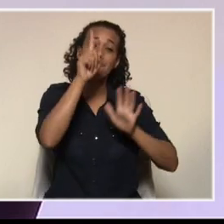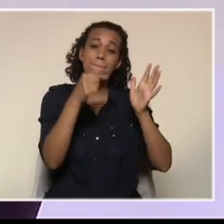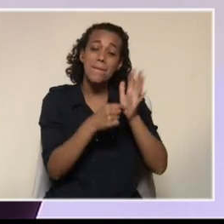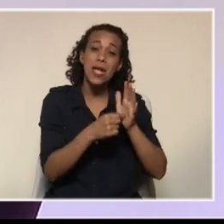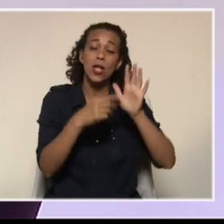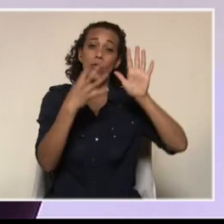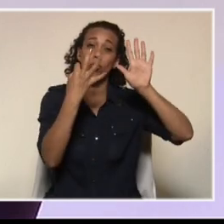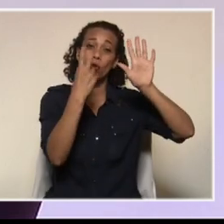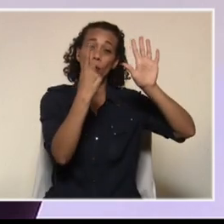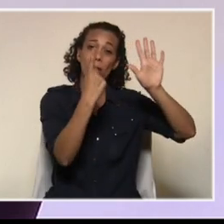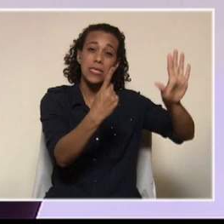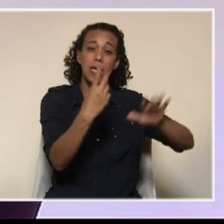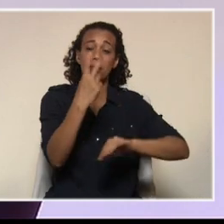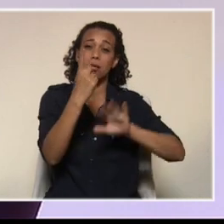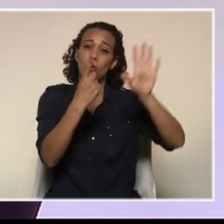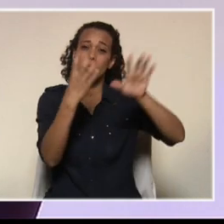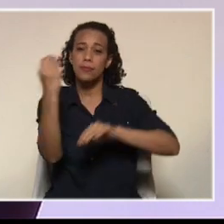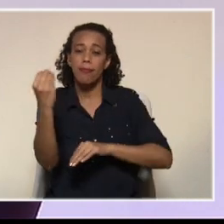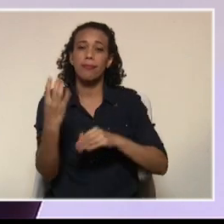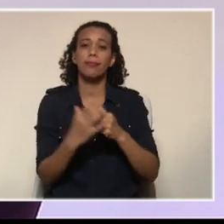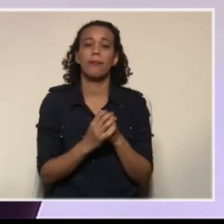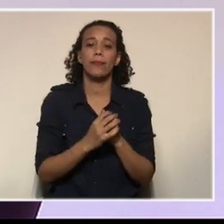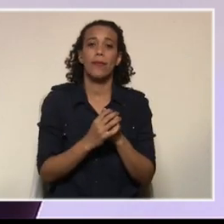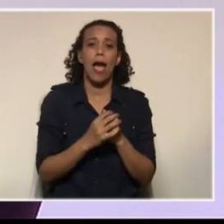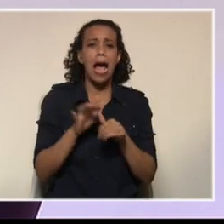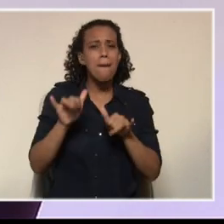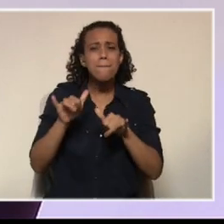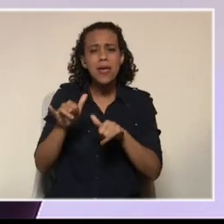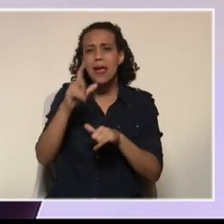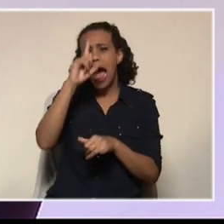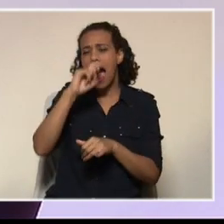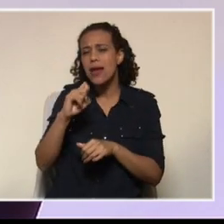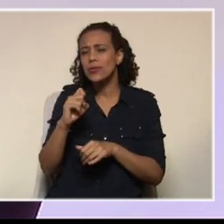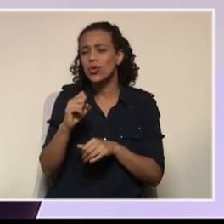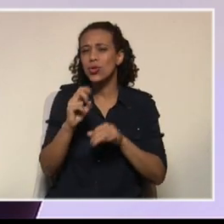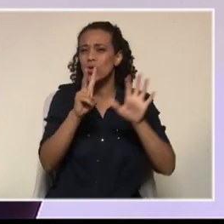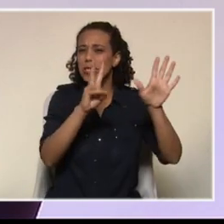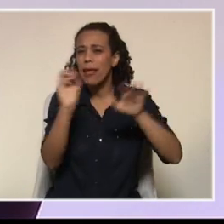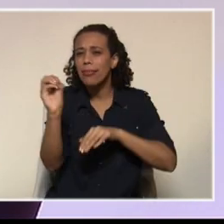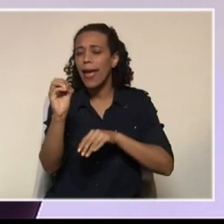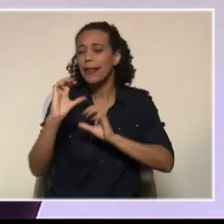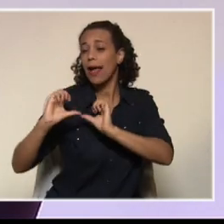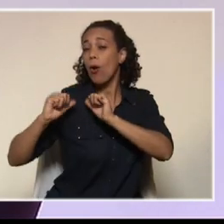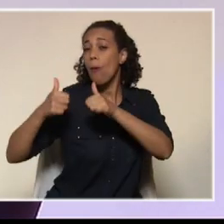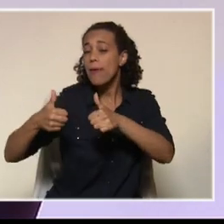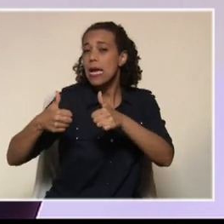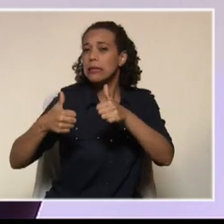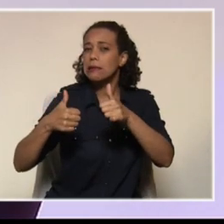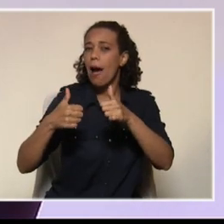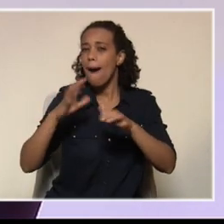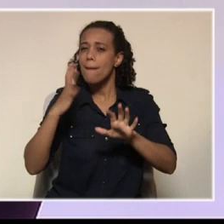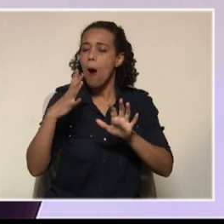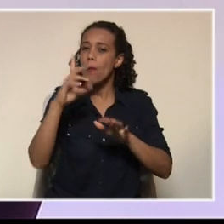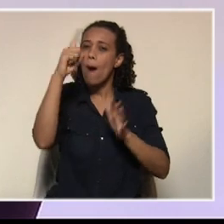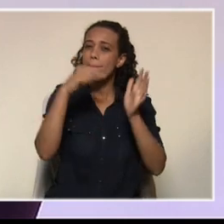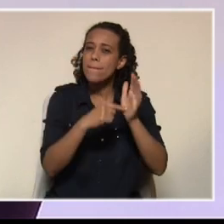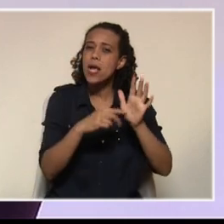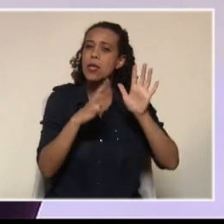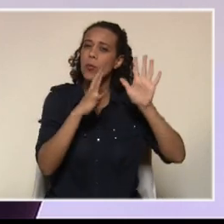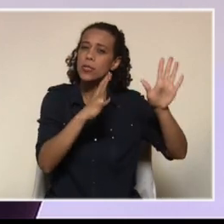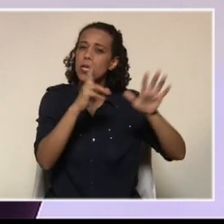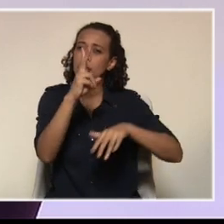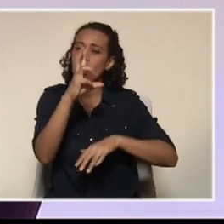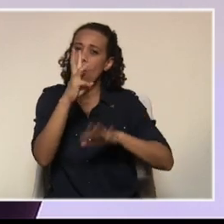modalidad, pero a nivel superior. Asimismo, por allá por los años 70, principios de los 80, el